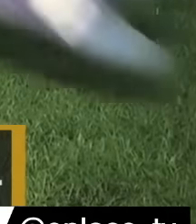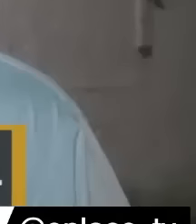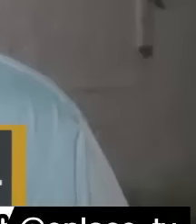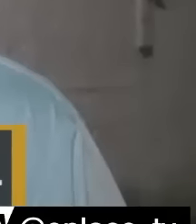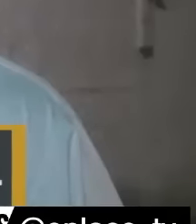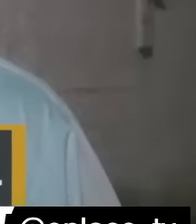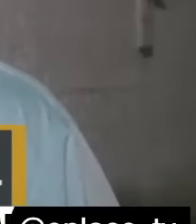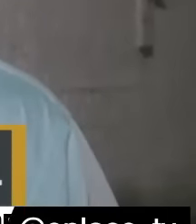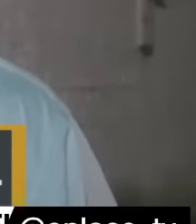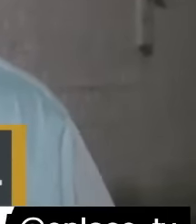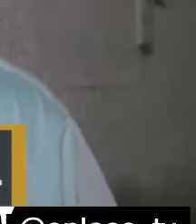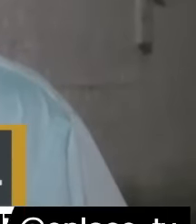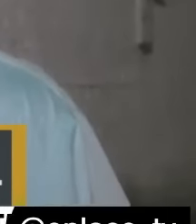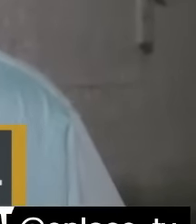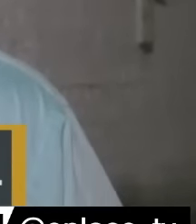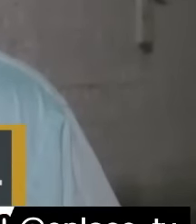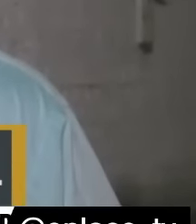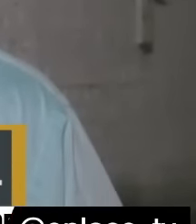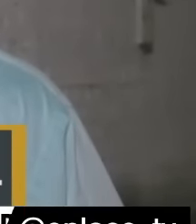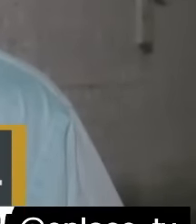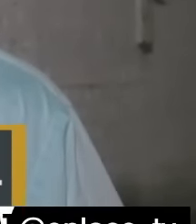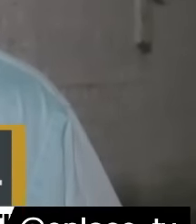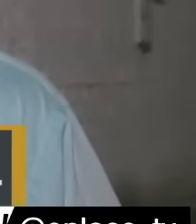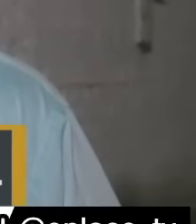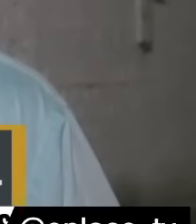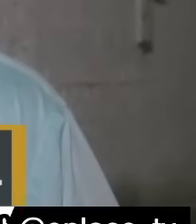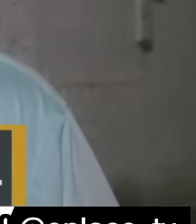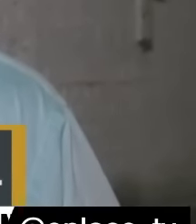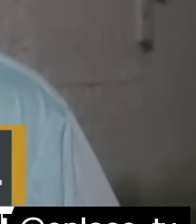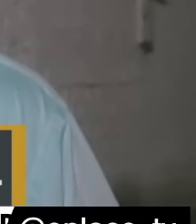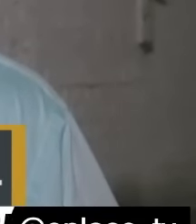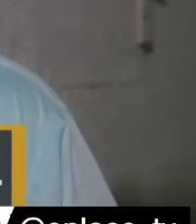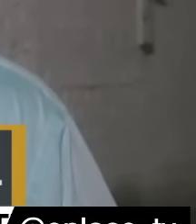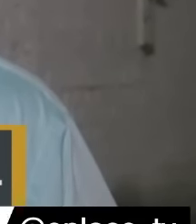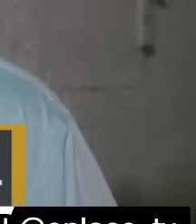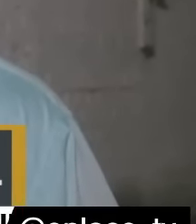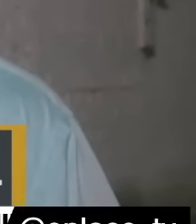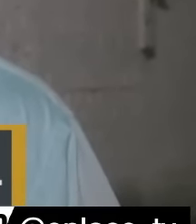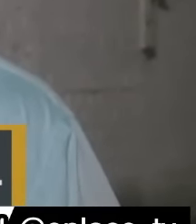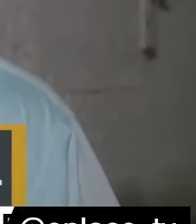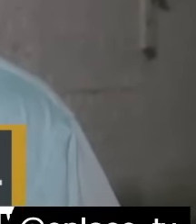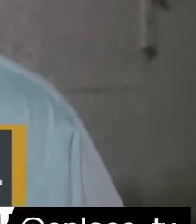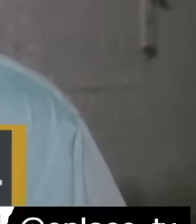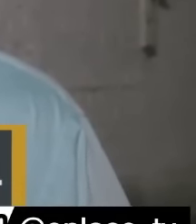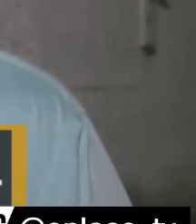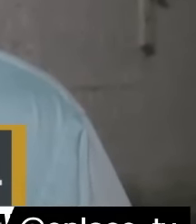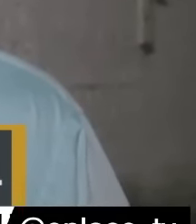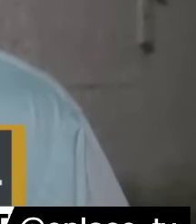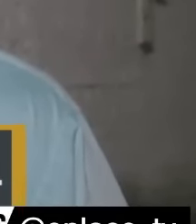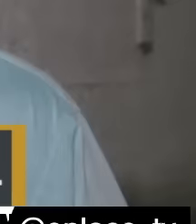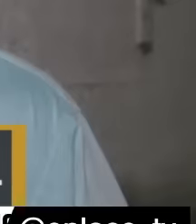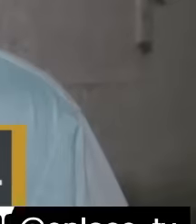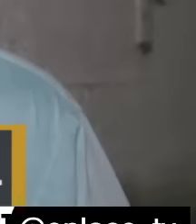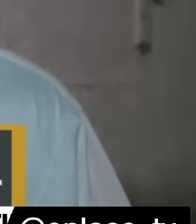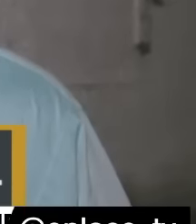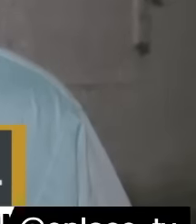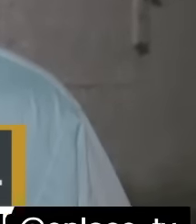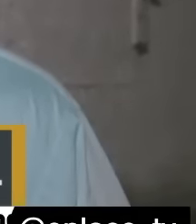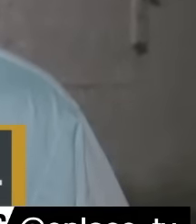ciudad. Destacar los jugadores y los equipos más importantes del hexagonal infantil. Además,